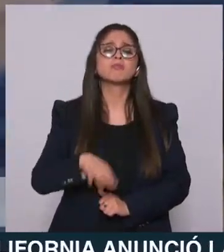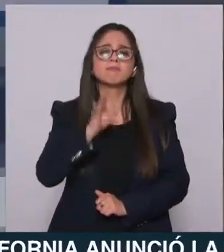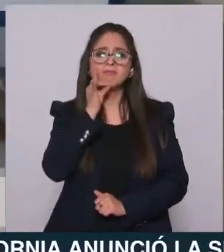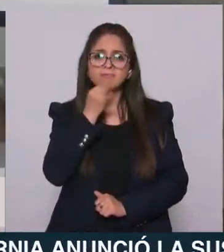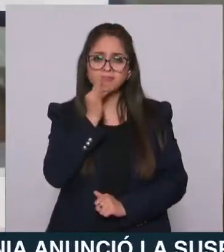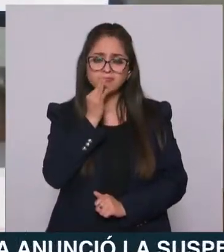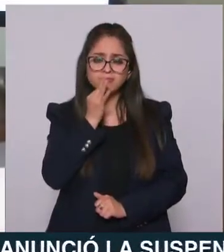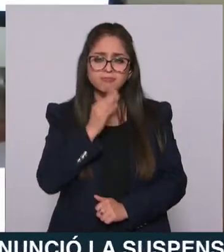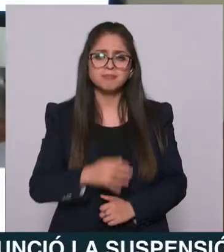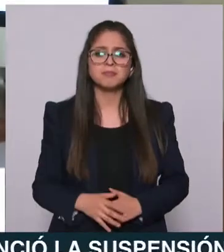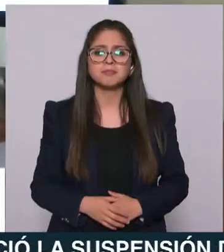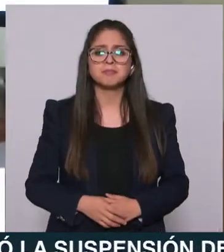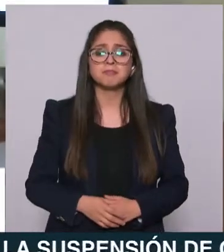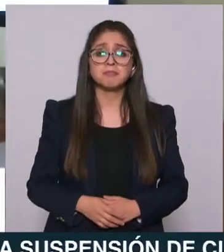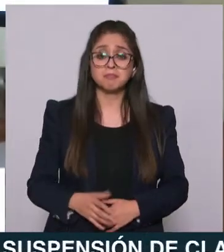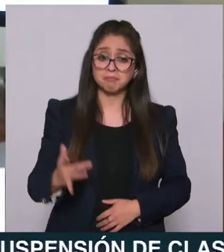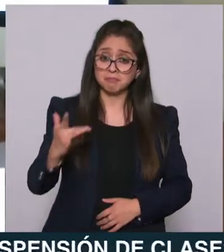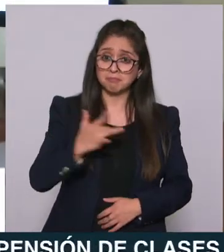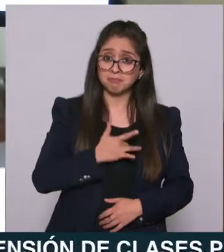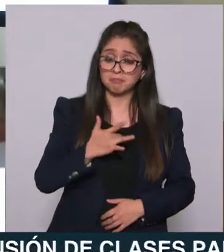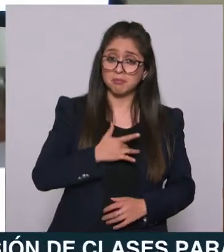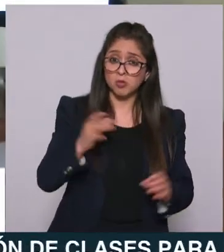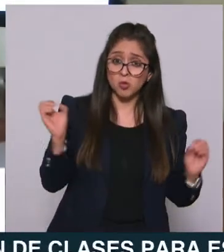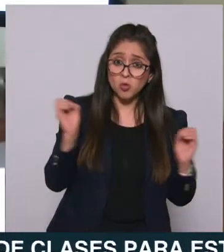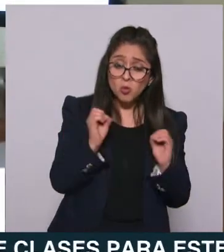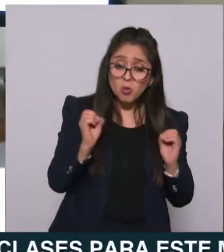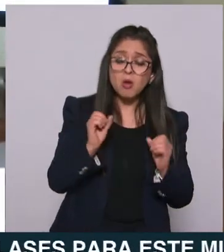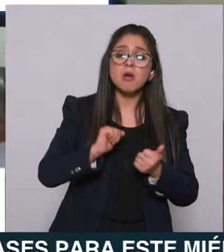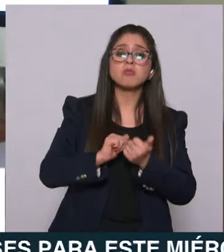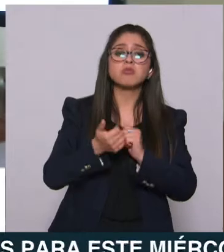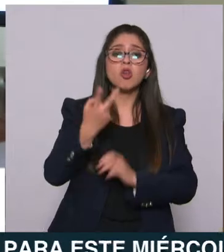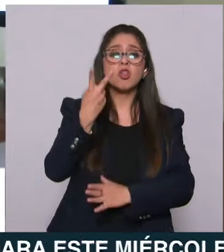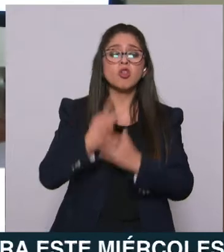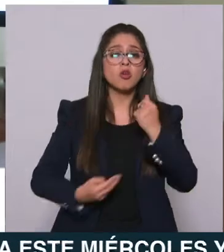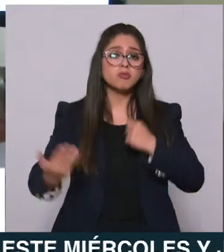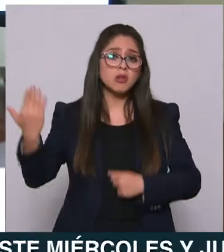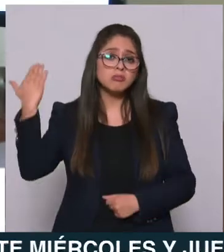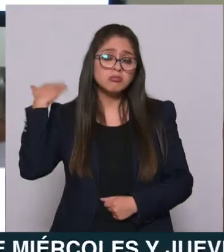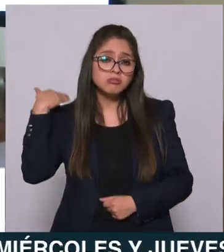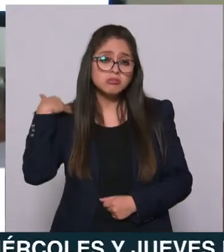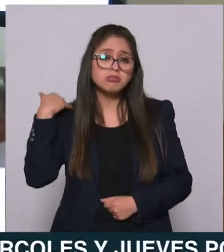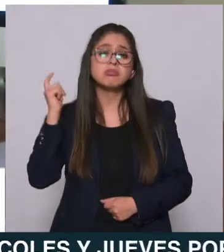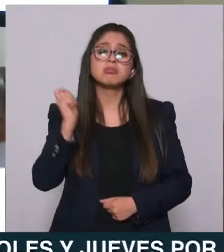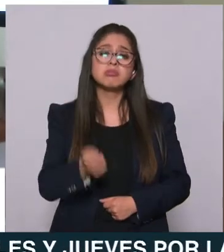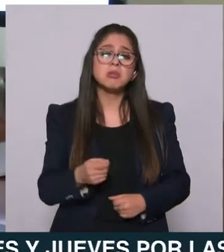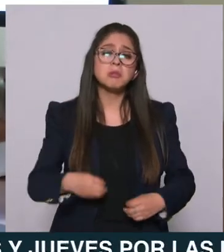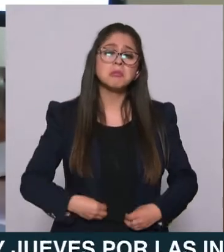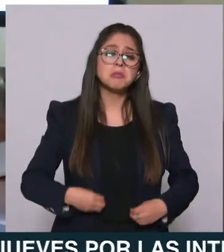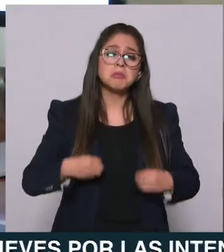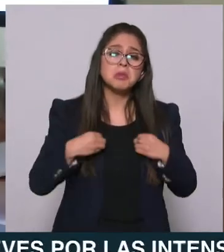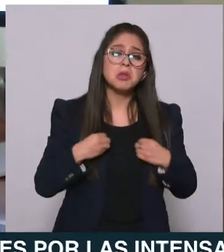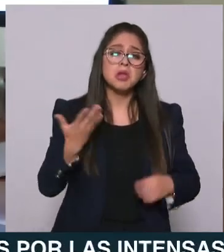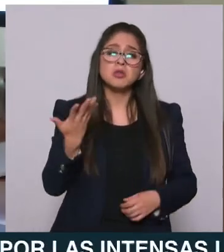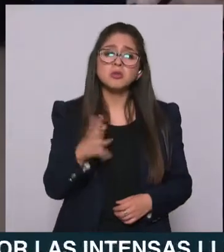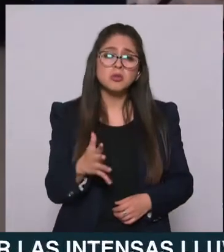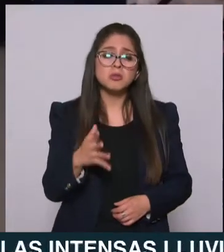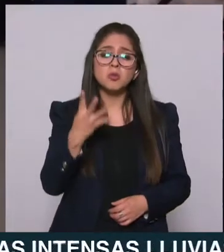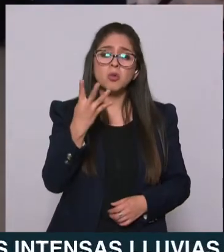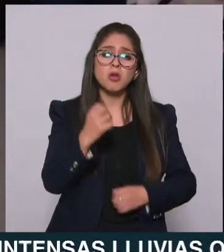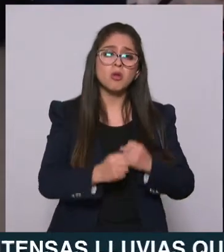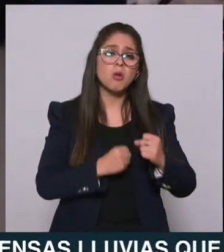Sin tratamiento, la hipertensión arterial pulmonar tiene una mediana de sobrevida de 4 años aquí en